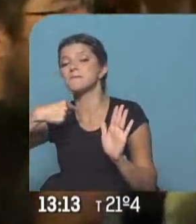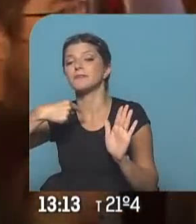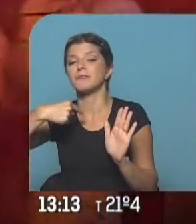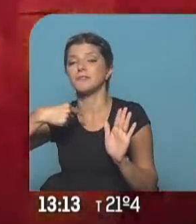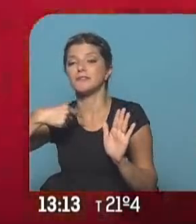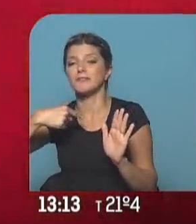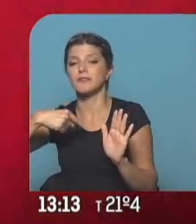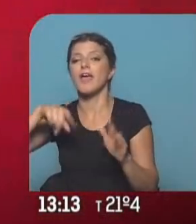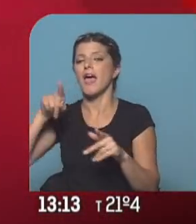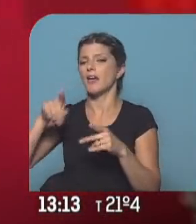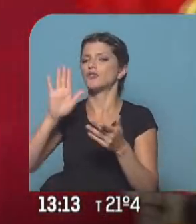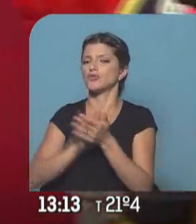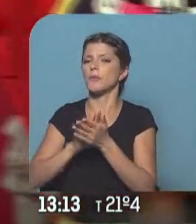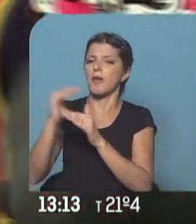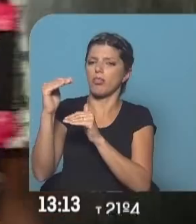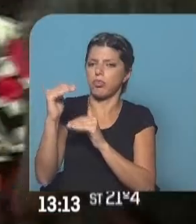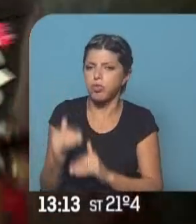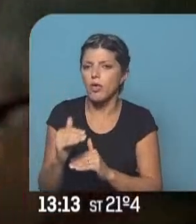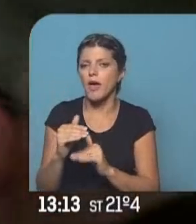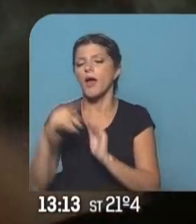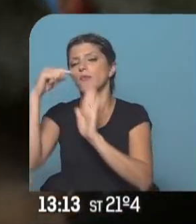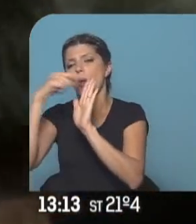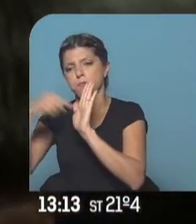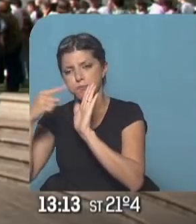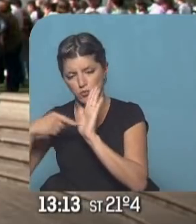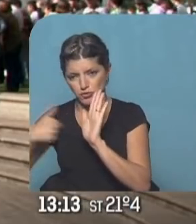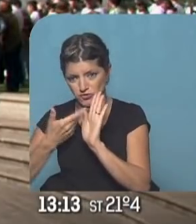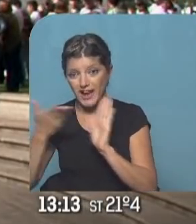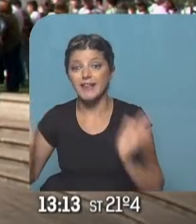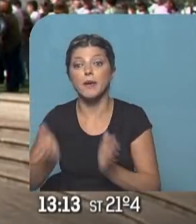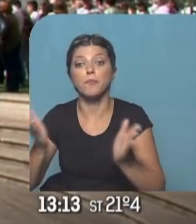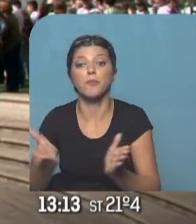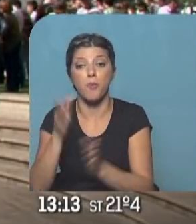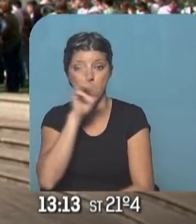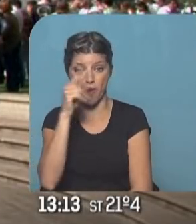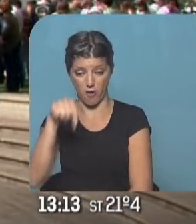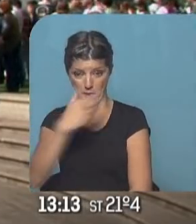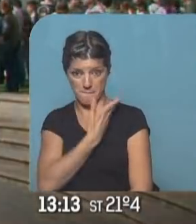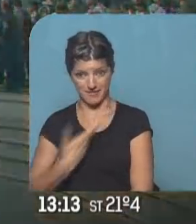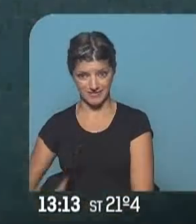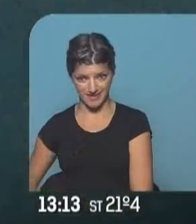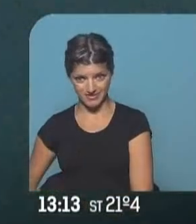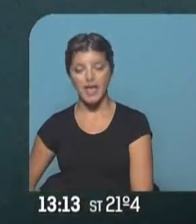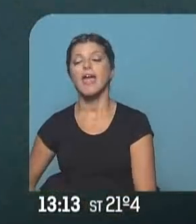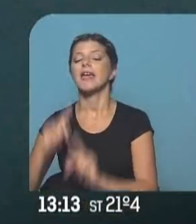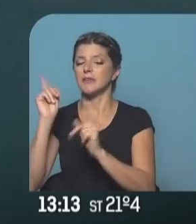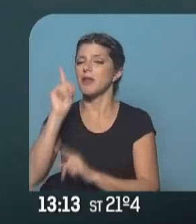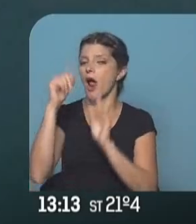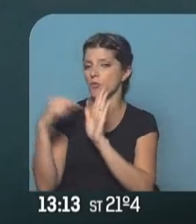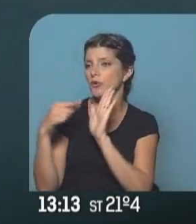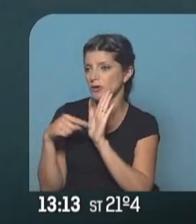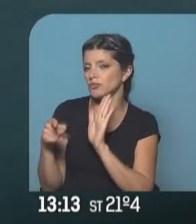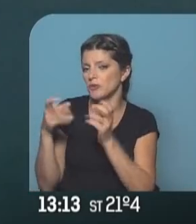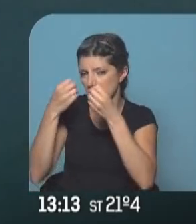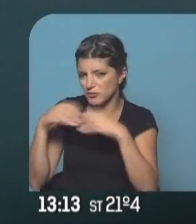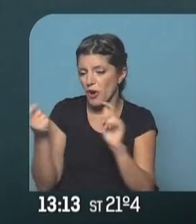la ralentización y retroceso de la agenda social impulsada por Michelle Bachelet y probablemente la liquidación de algunas de sus